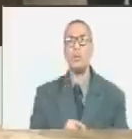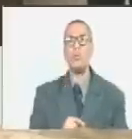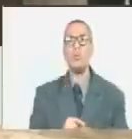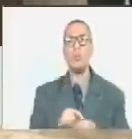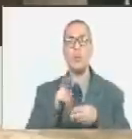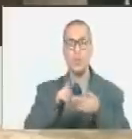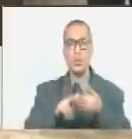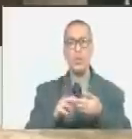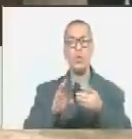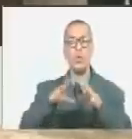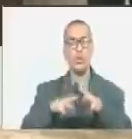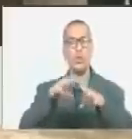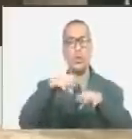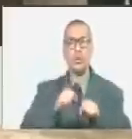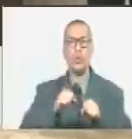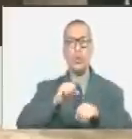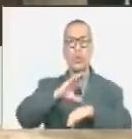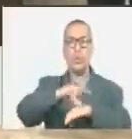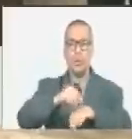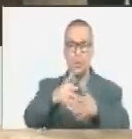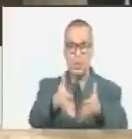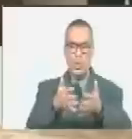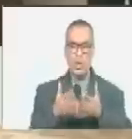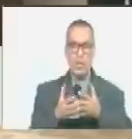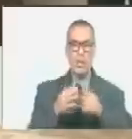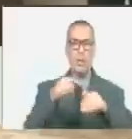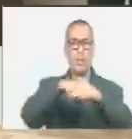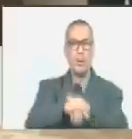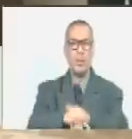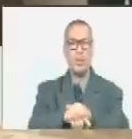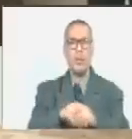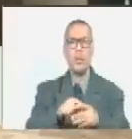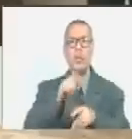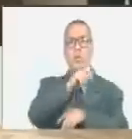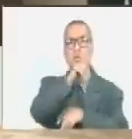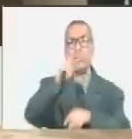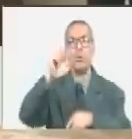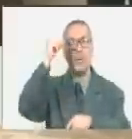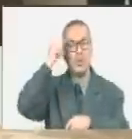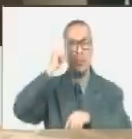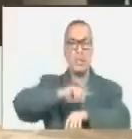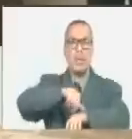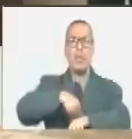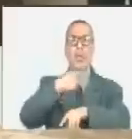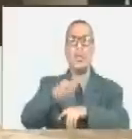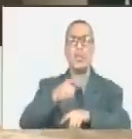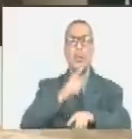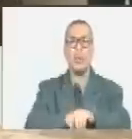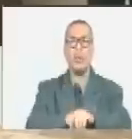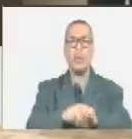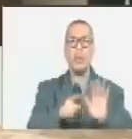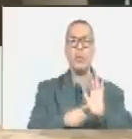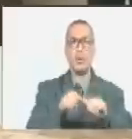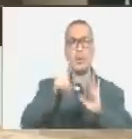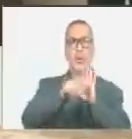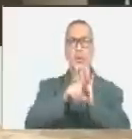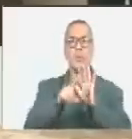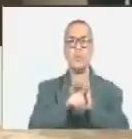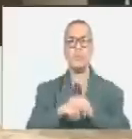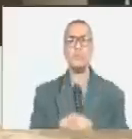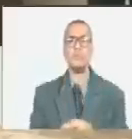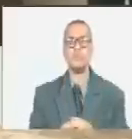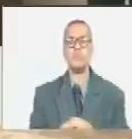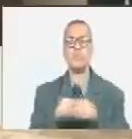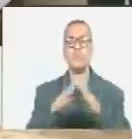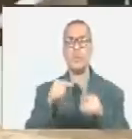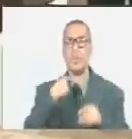aseguramiento, incautación o decomiso de bienes dentro de los 120 días siguientes a la entrada en vigencia de esta ley.